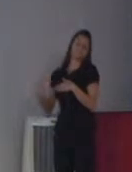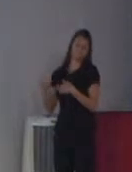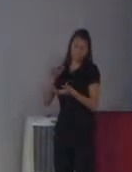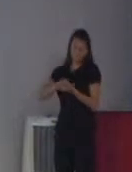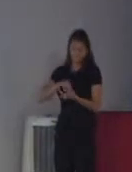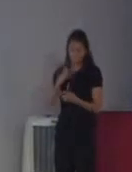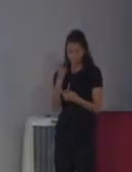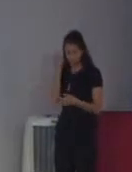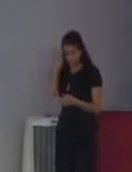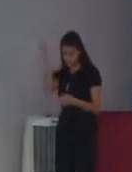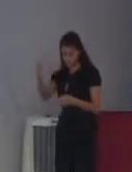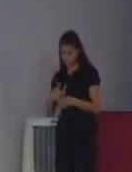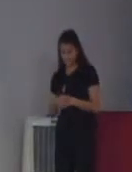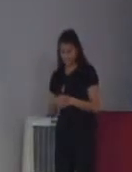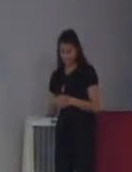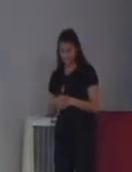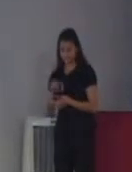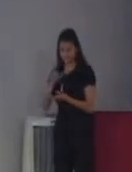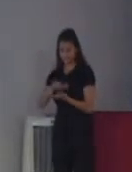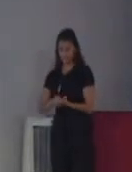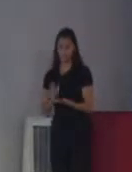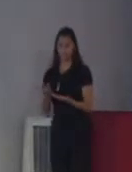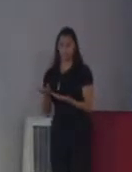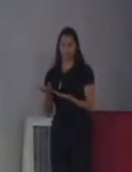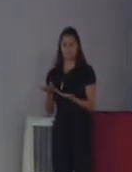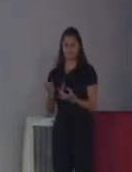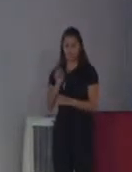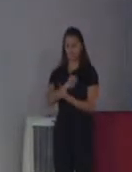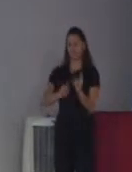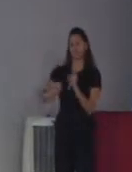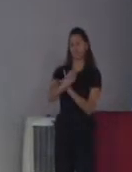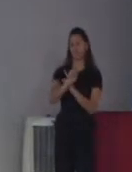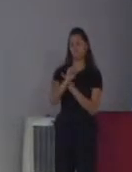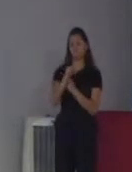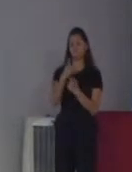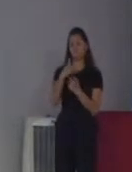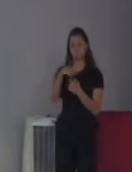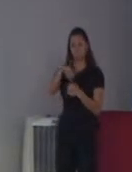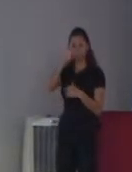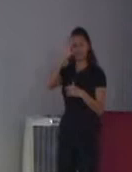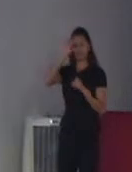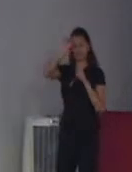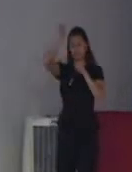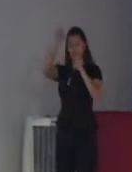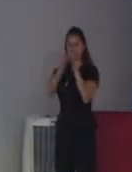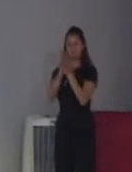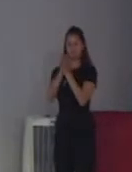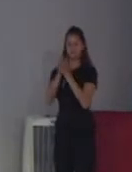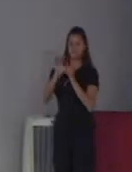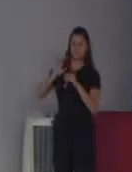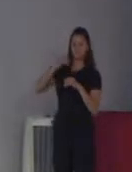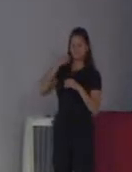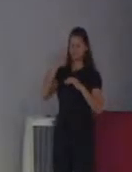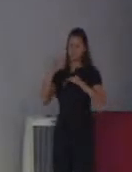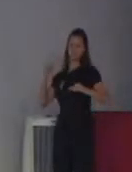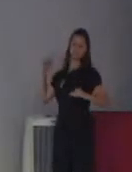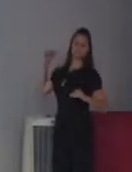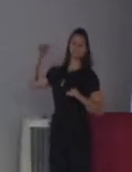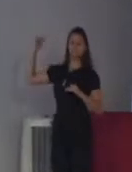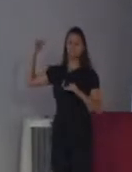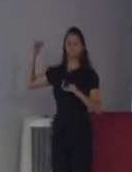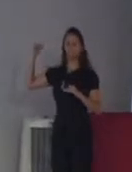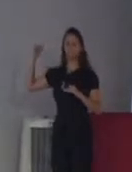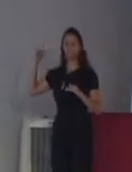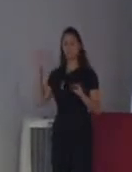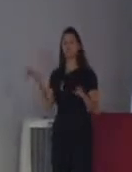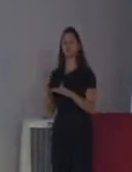o sea, en tanto que no, la sociedad, digamos, más con más poder y más hegemónica, dice que la población